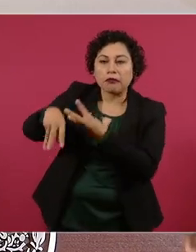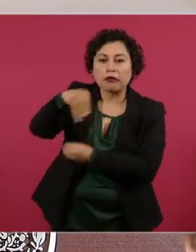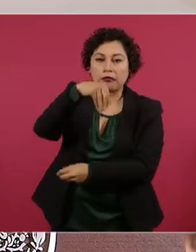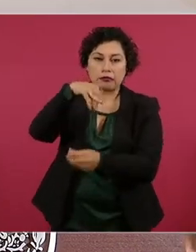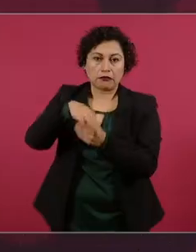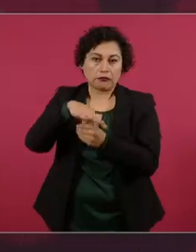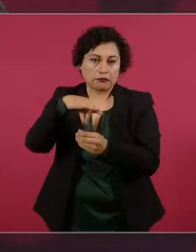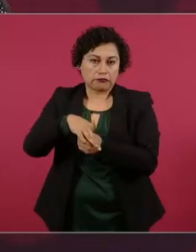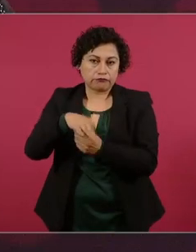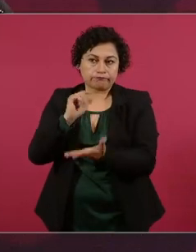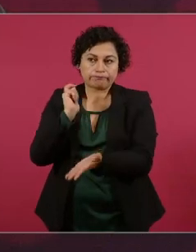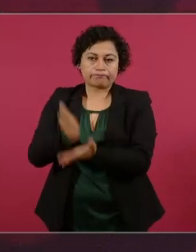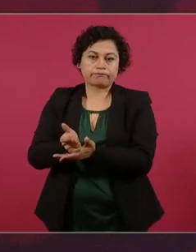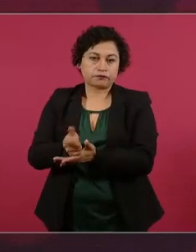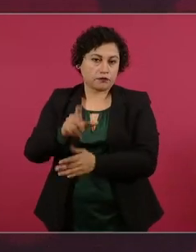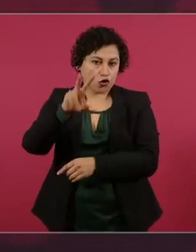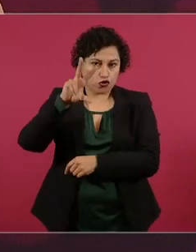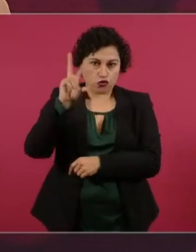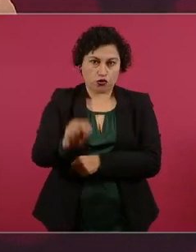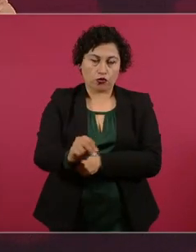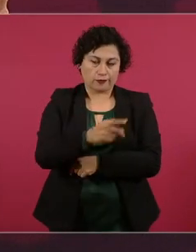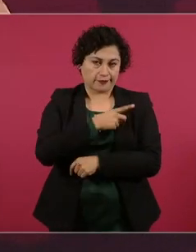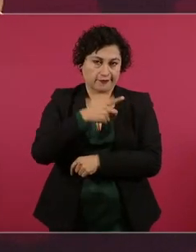que no haya